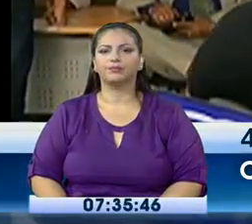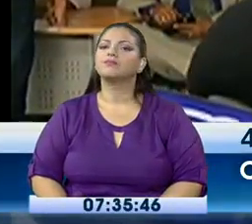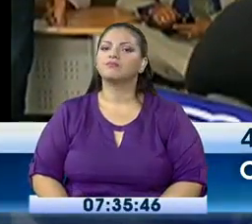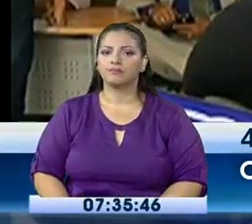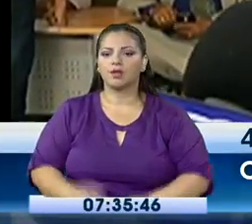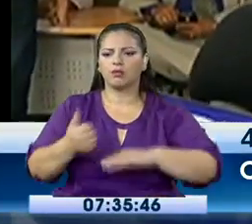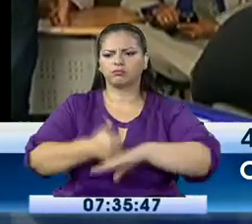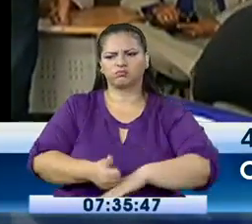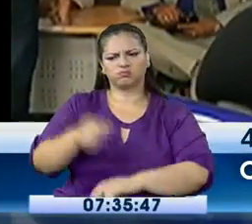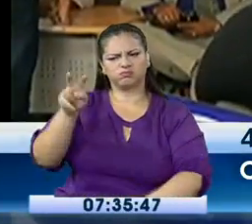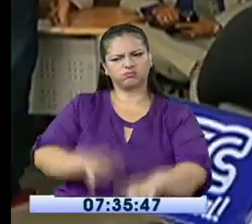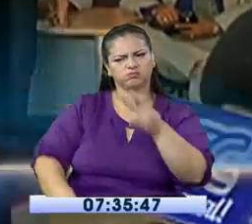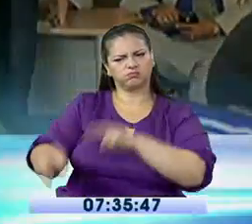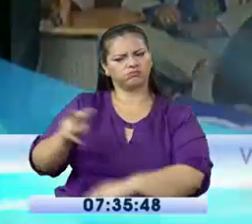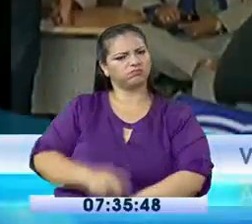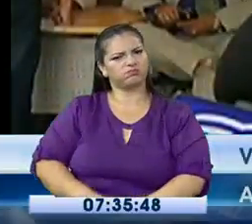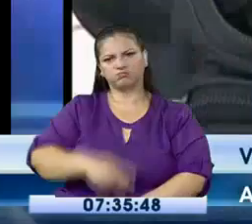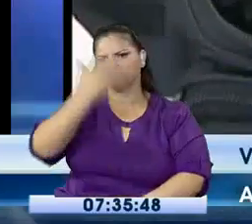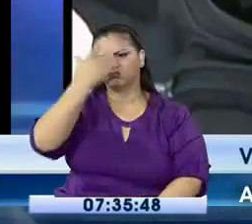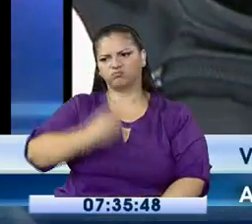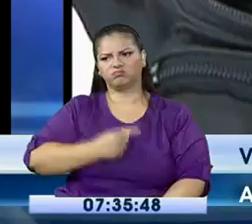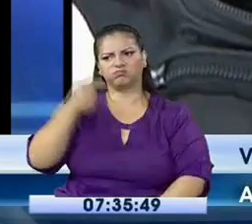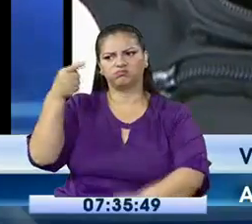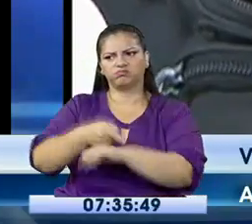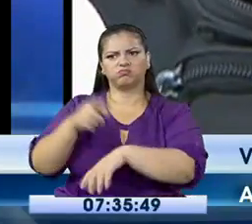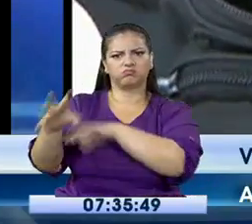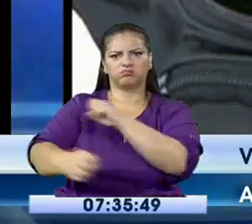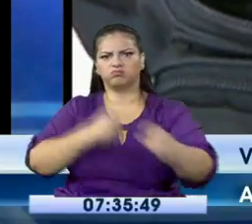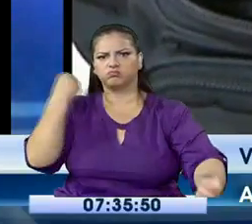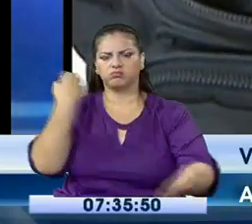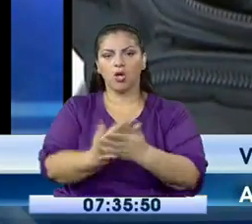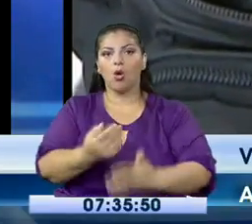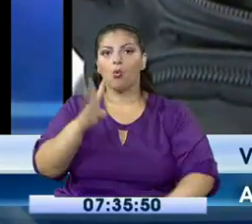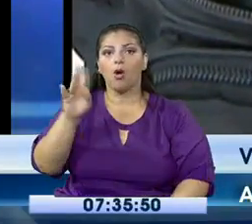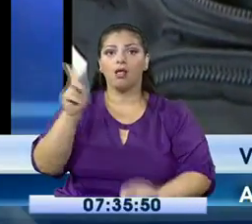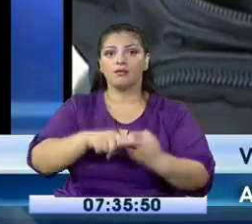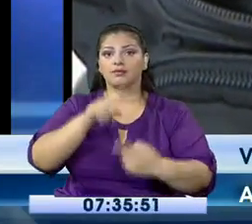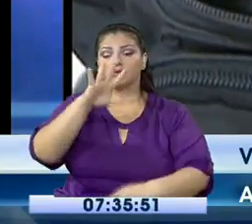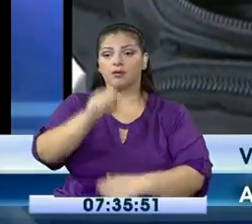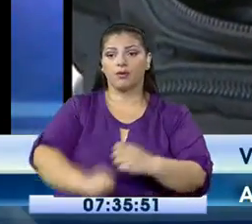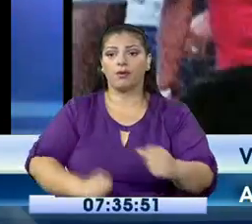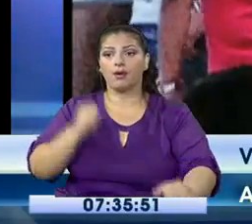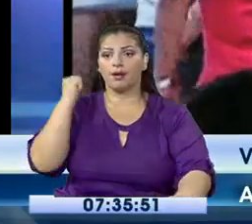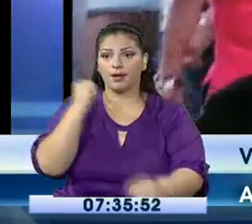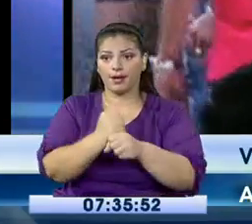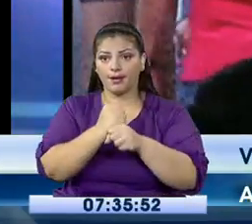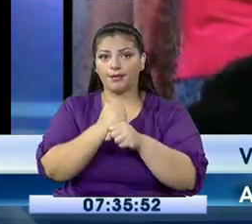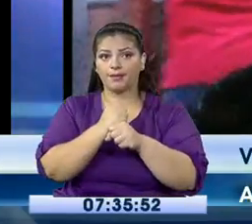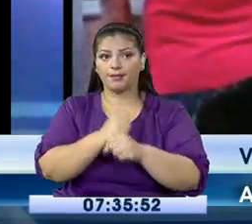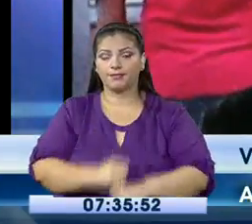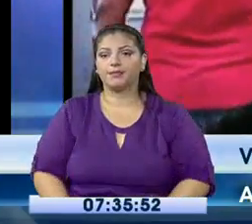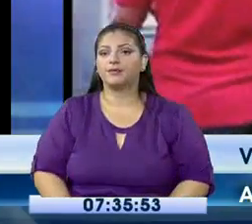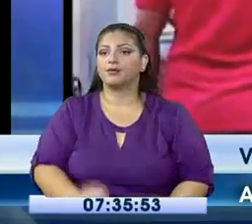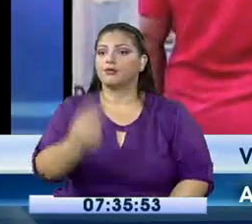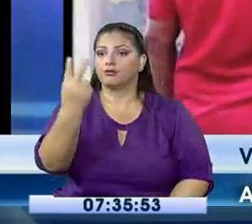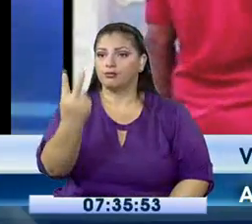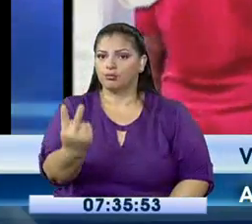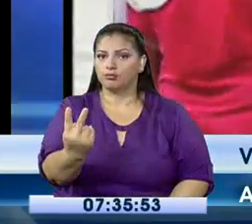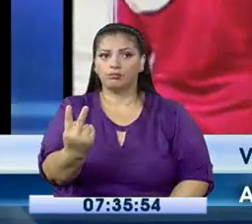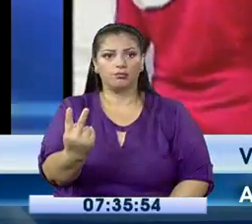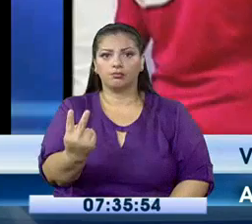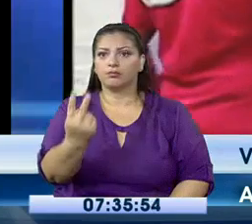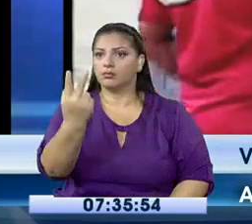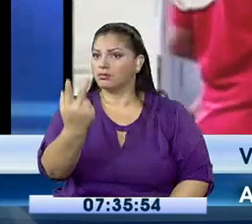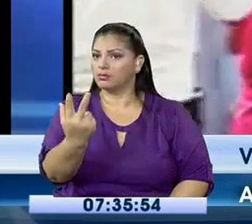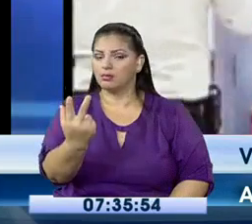años, enfrentarían esta pena. Sin embargo, por participar más de dos personas en este hecho,